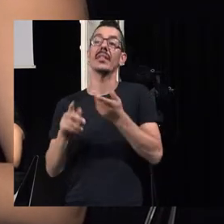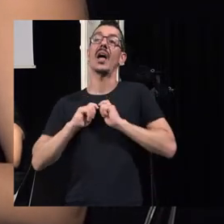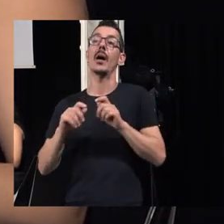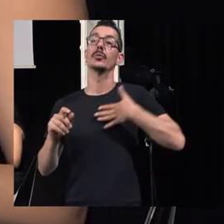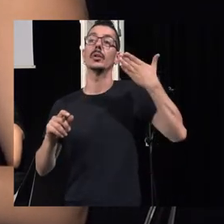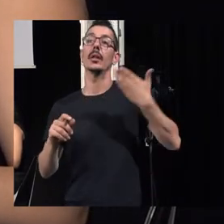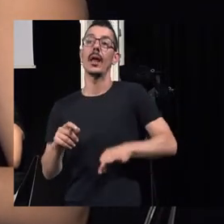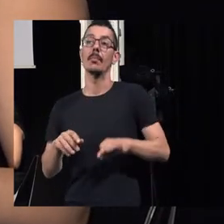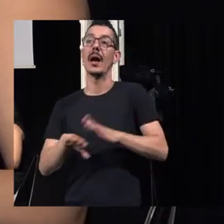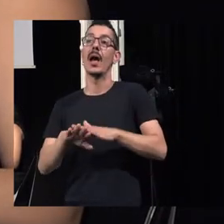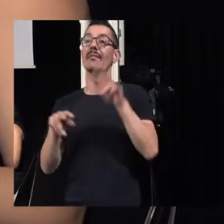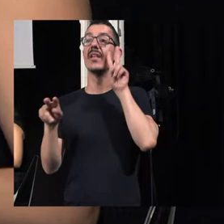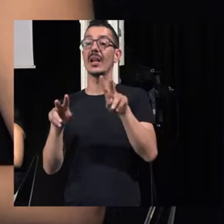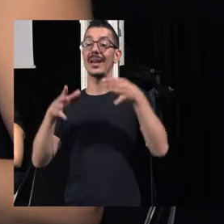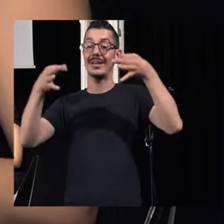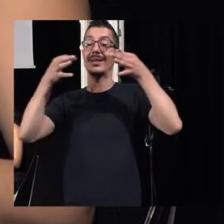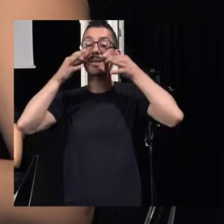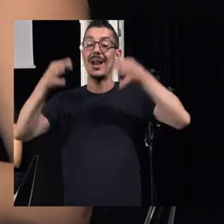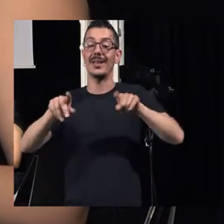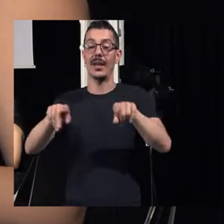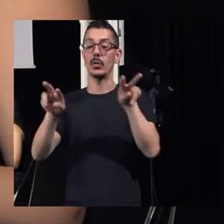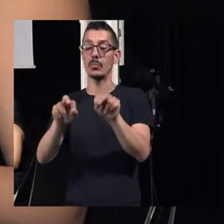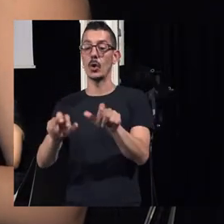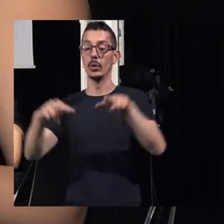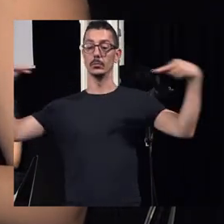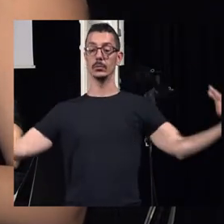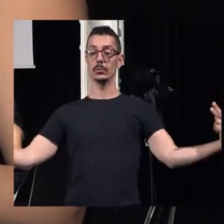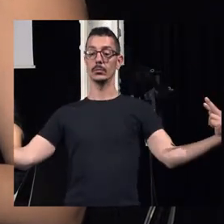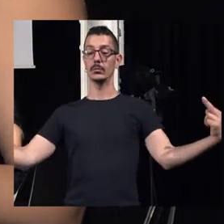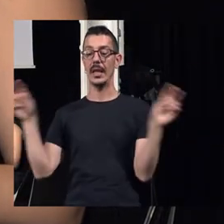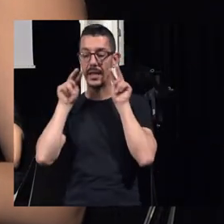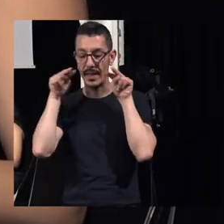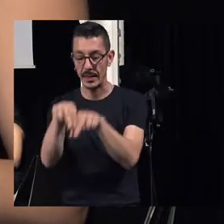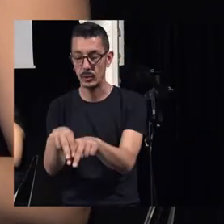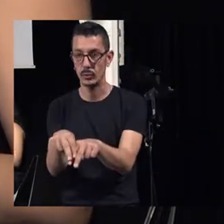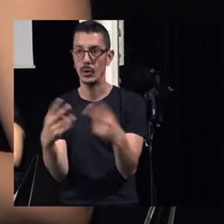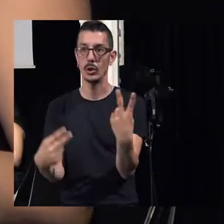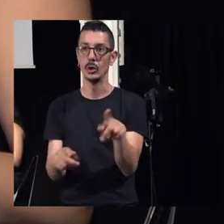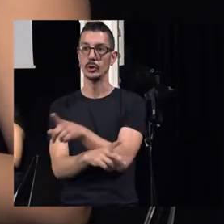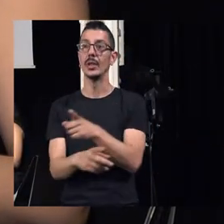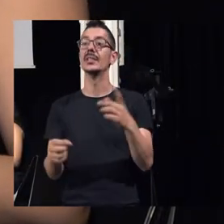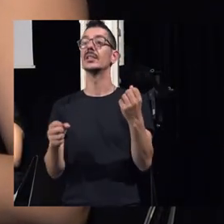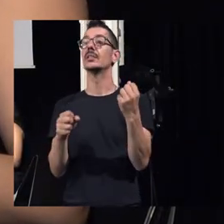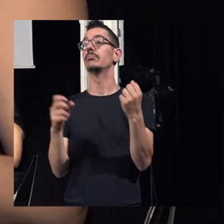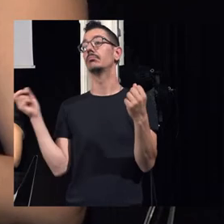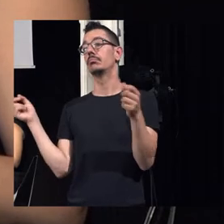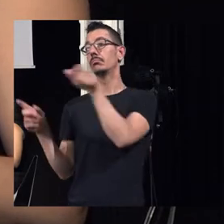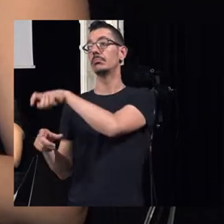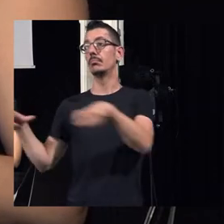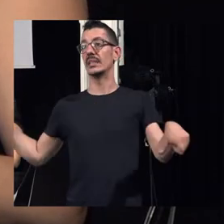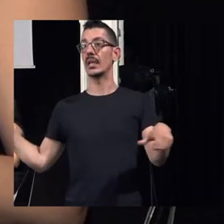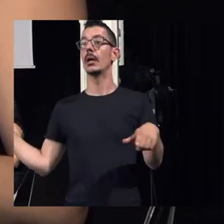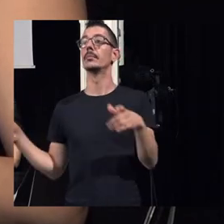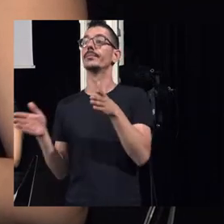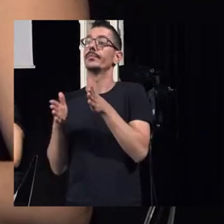del margen. En esta mesa contamos con activistas e investigadoras cuyos trabajos y activismos se sitúan